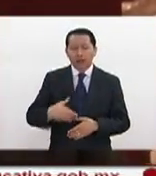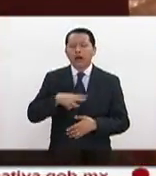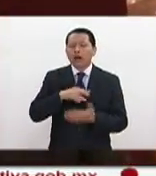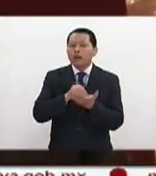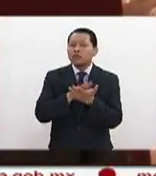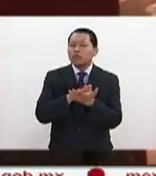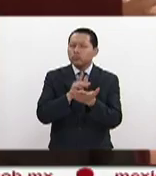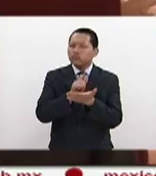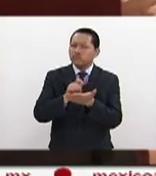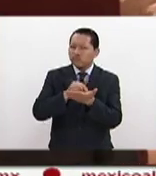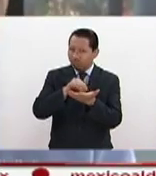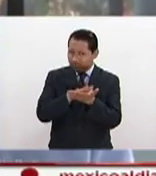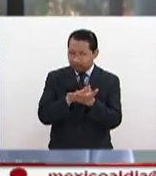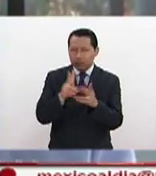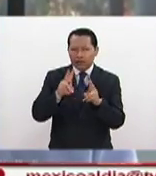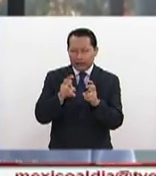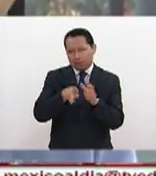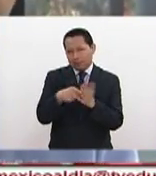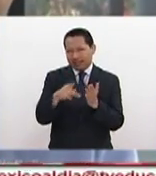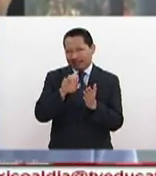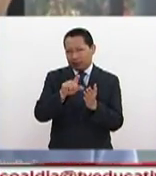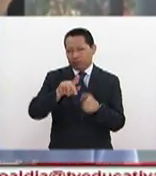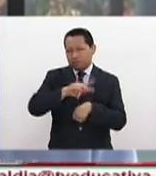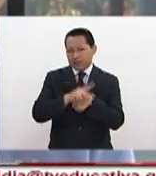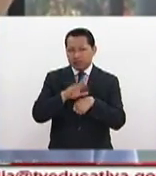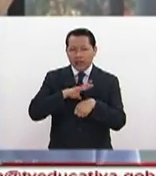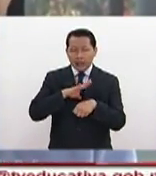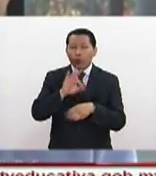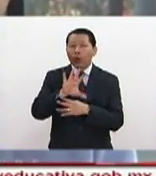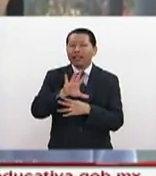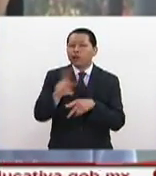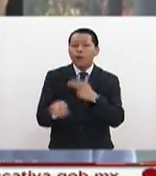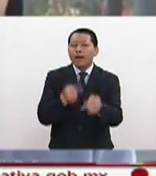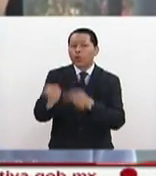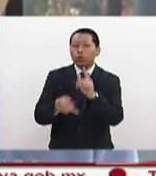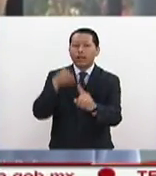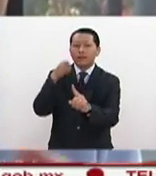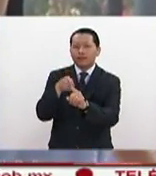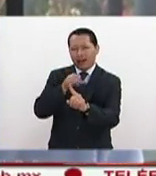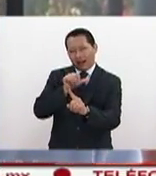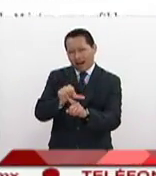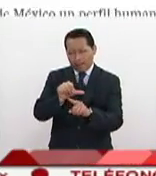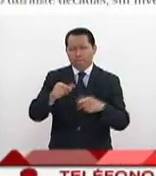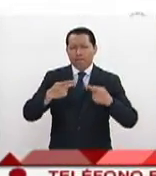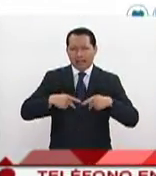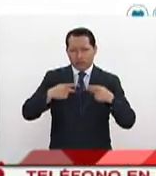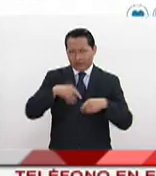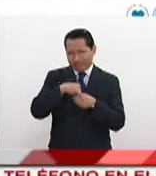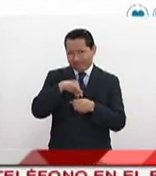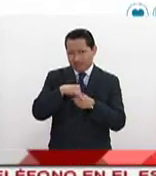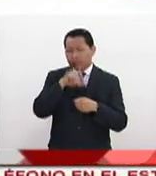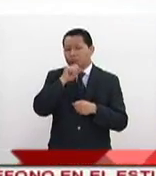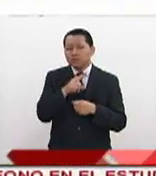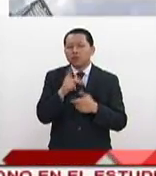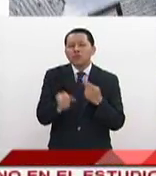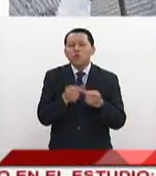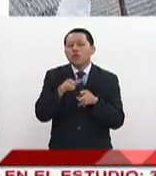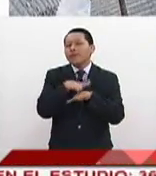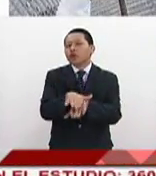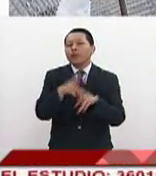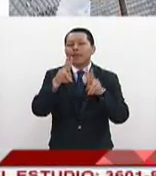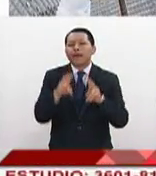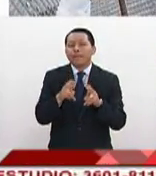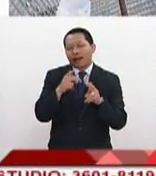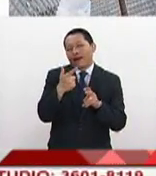artículo publicado en El País, compartió una serie de 45 preguntas dirigidas a los electores. Los cuestionamientos fueron sobre temas